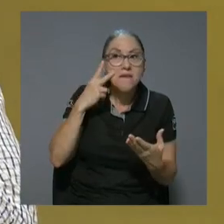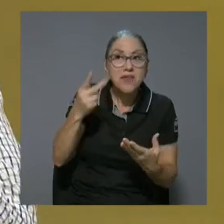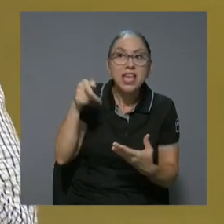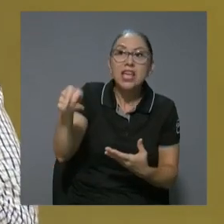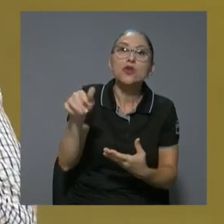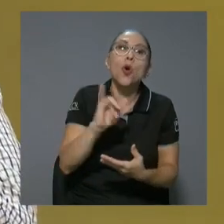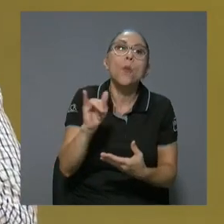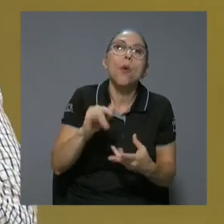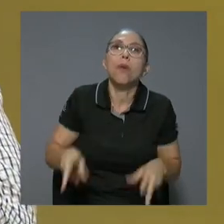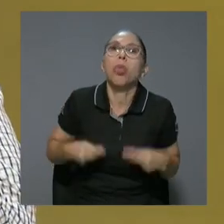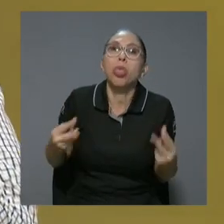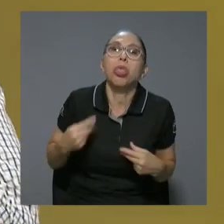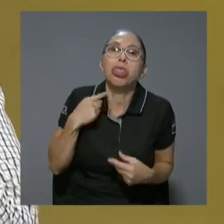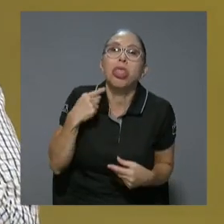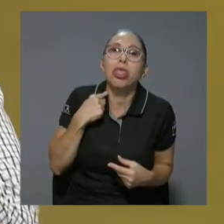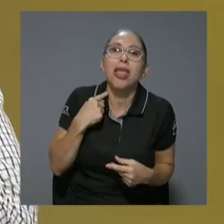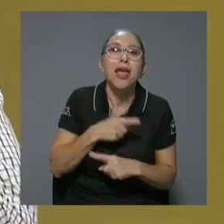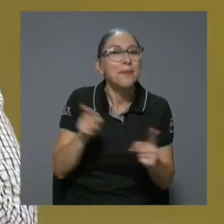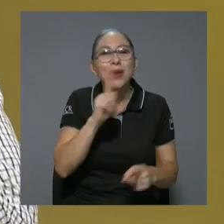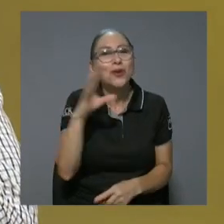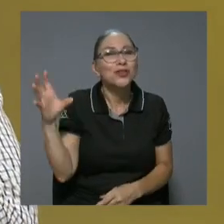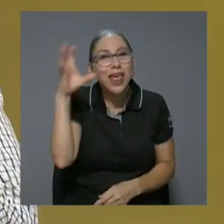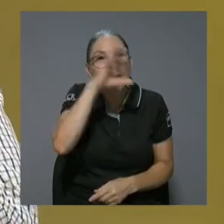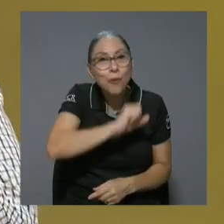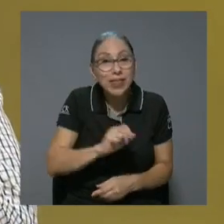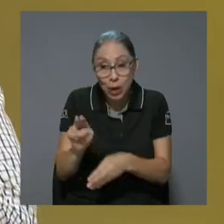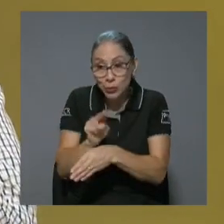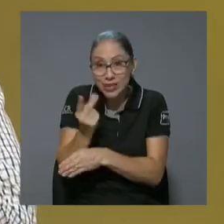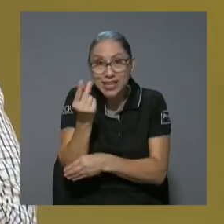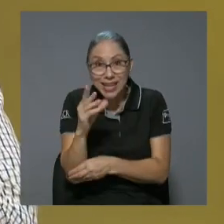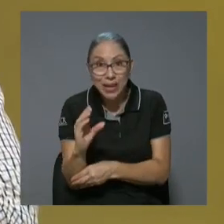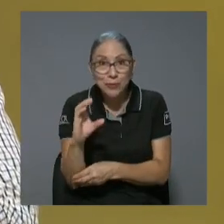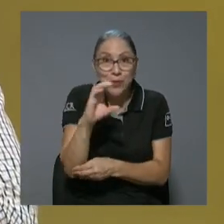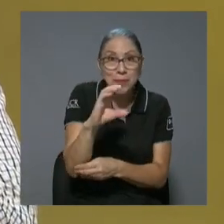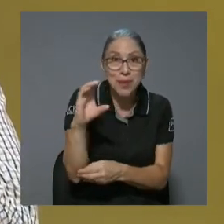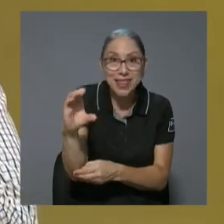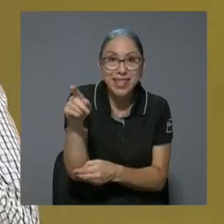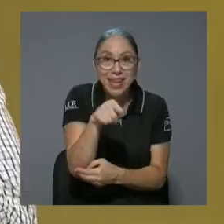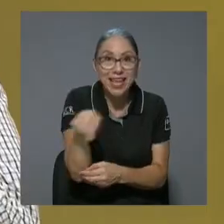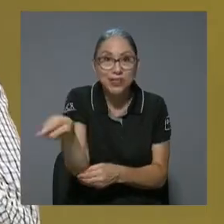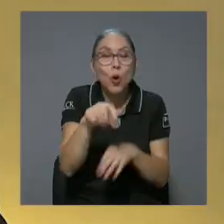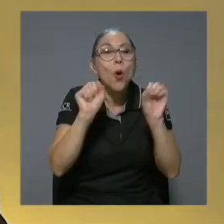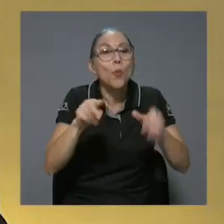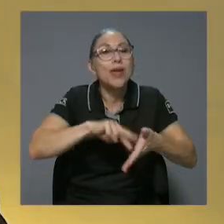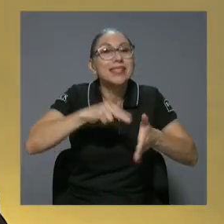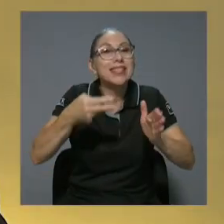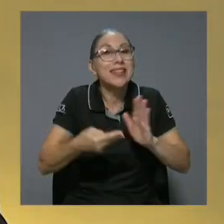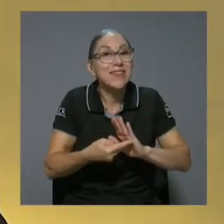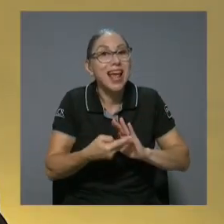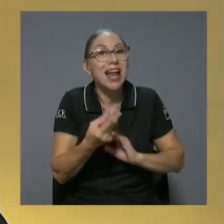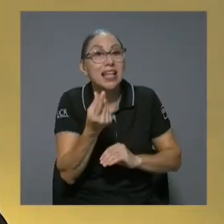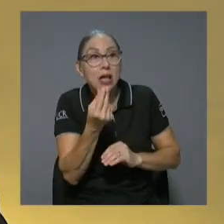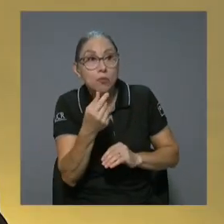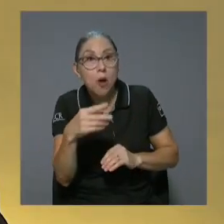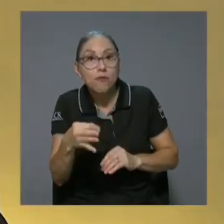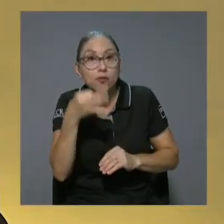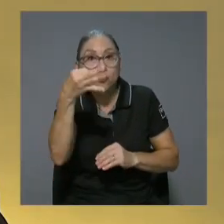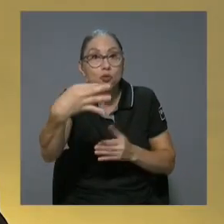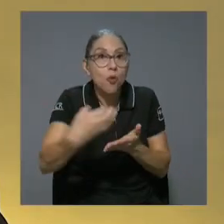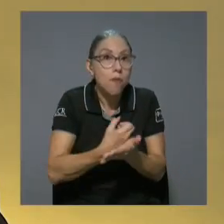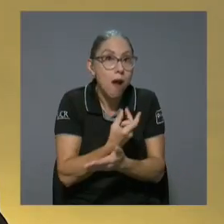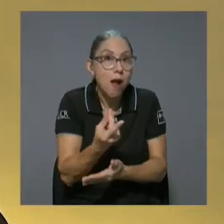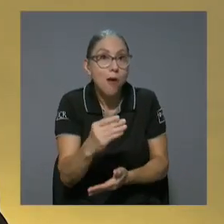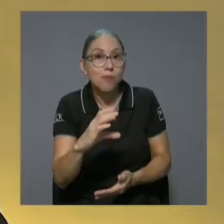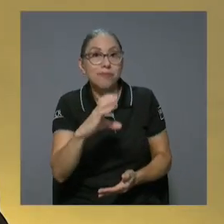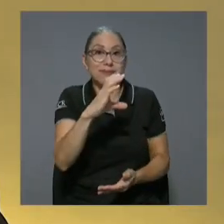no se dan cuenta, por ejemplo, que invertir en esos dos elementos le puede significar que sus cajas registradoras suenen más en el futuro, ¿verdad? Mucho